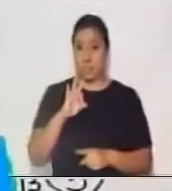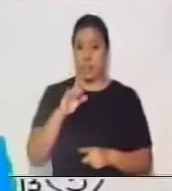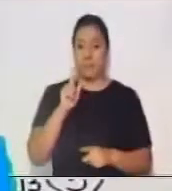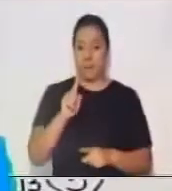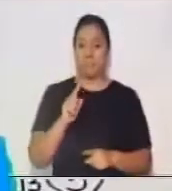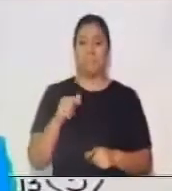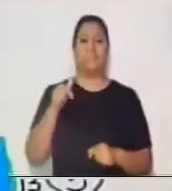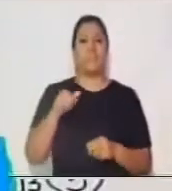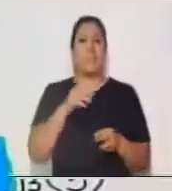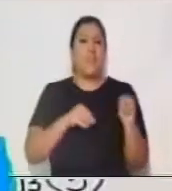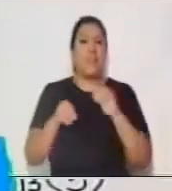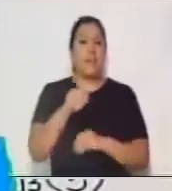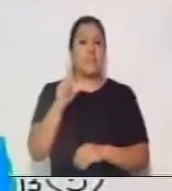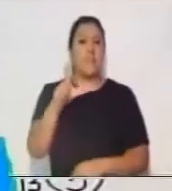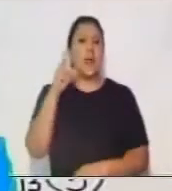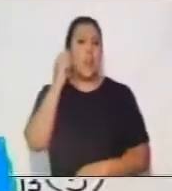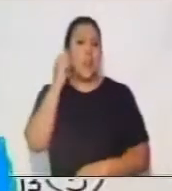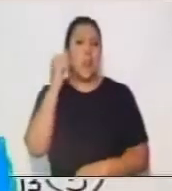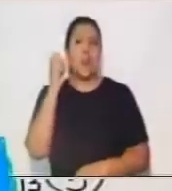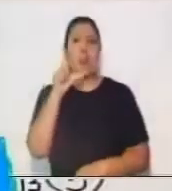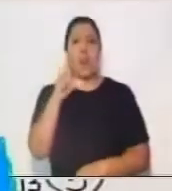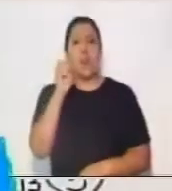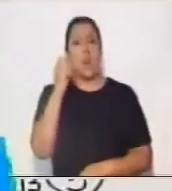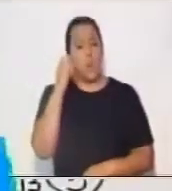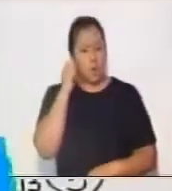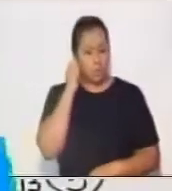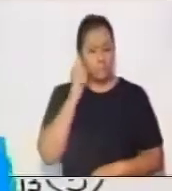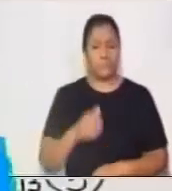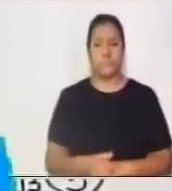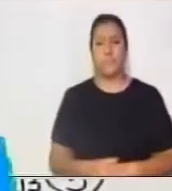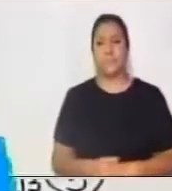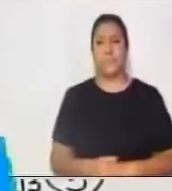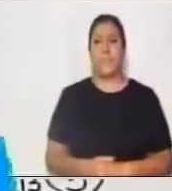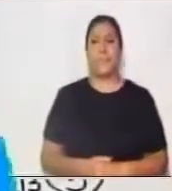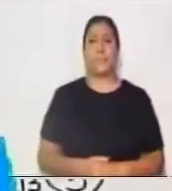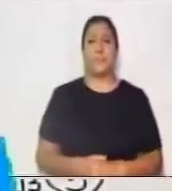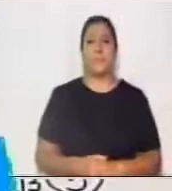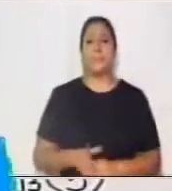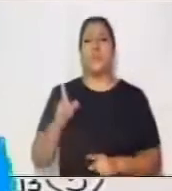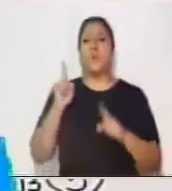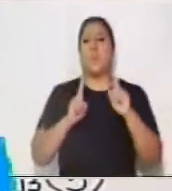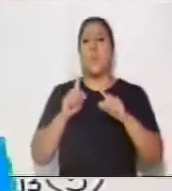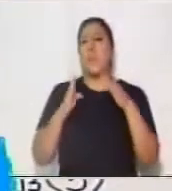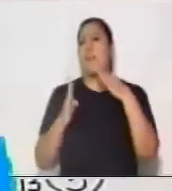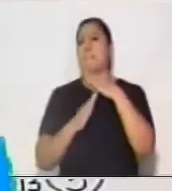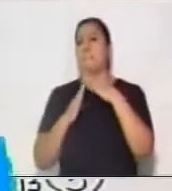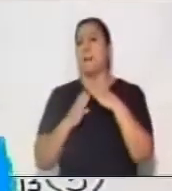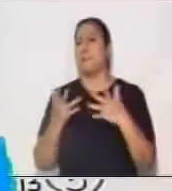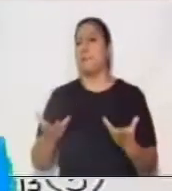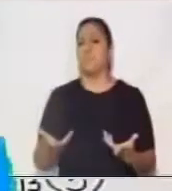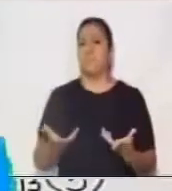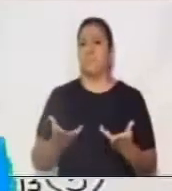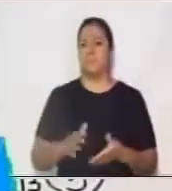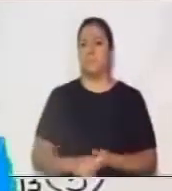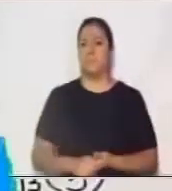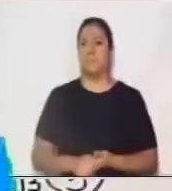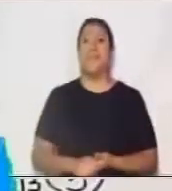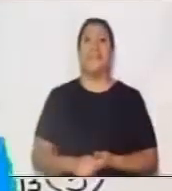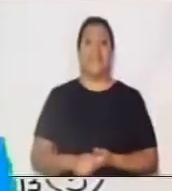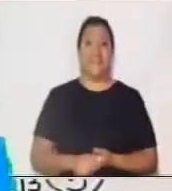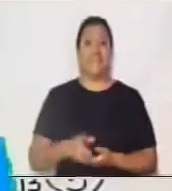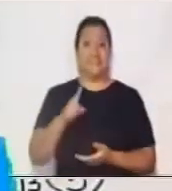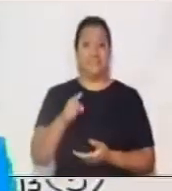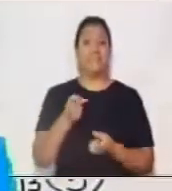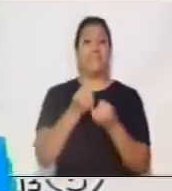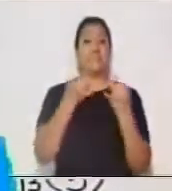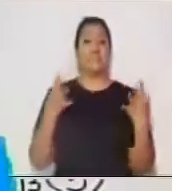he invertido aquí. O puedes venderlo. Sí, claro, hay muchísimas tiendas vintage donde te podrían dar muchísimo dinero